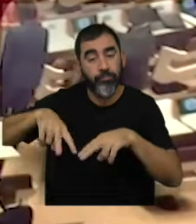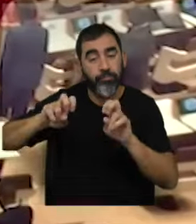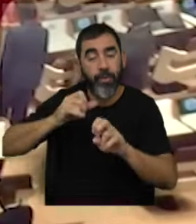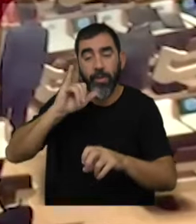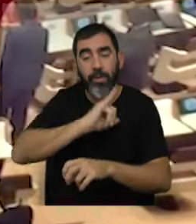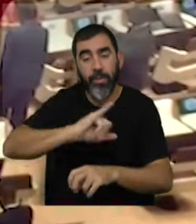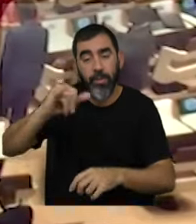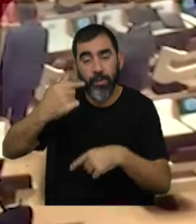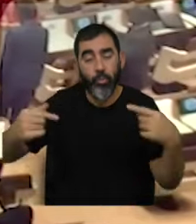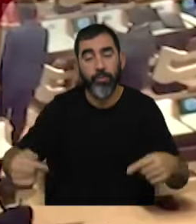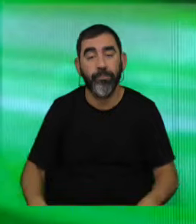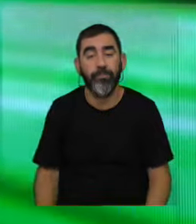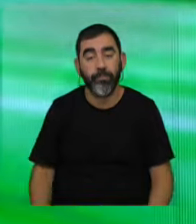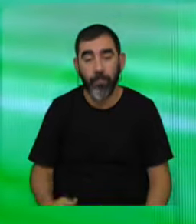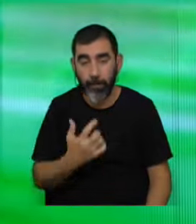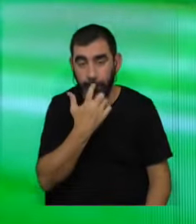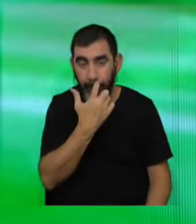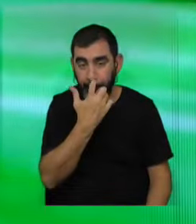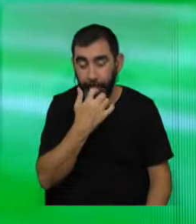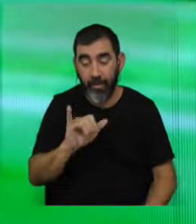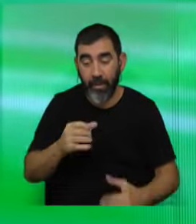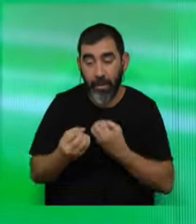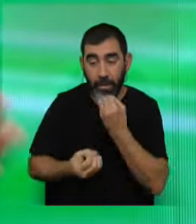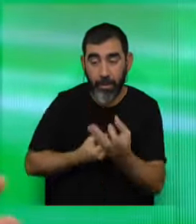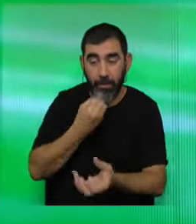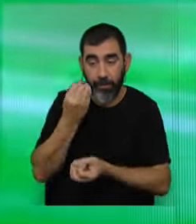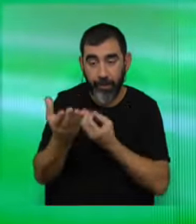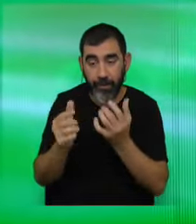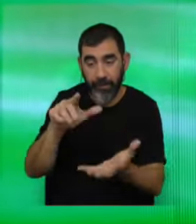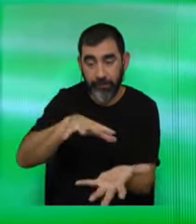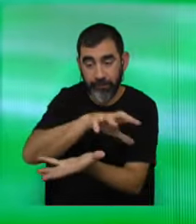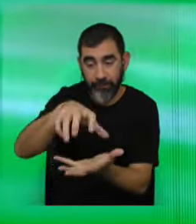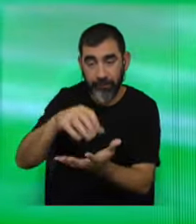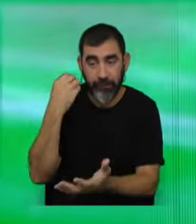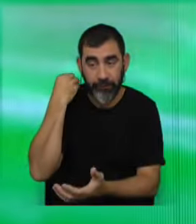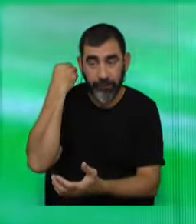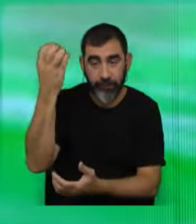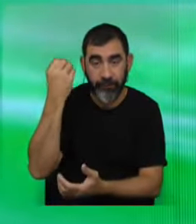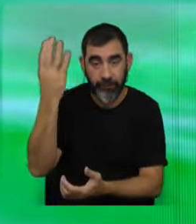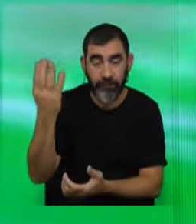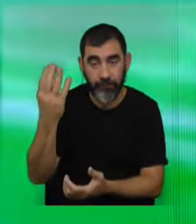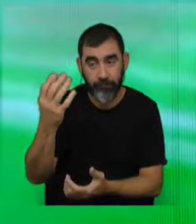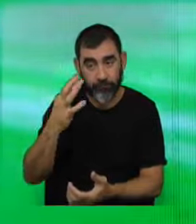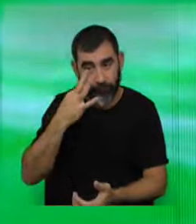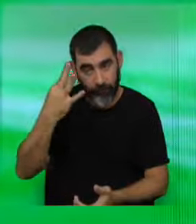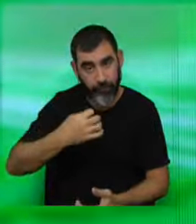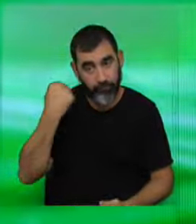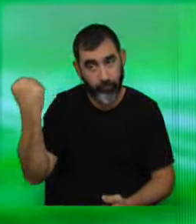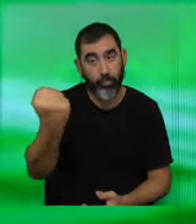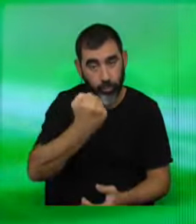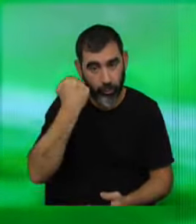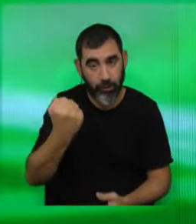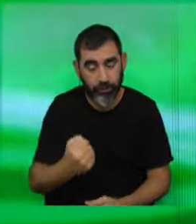denuncias planteadas ya poder expresarlo en esa conferencia tiene una